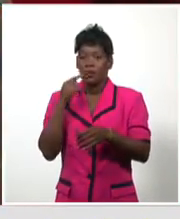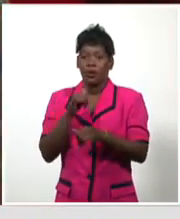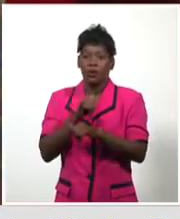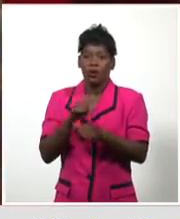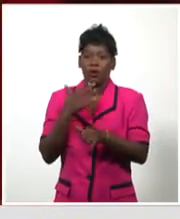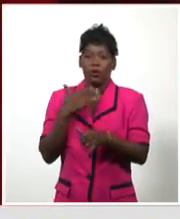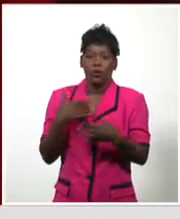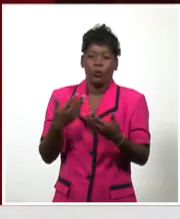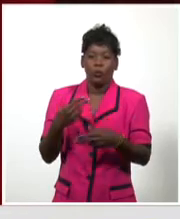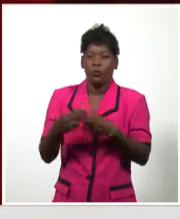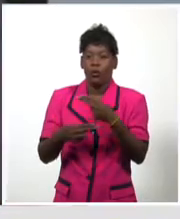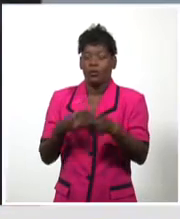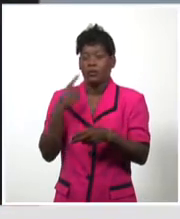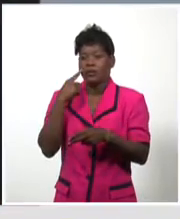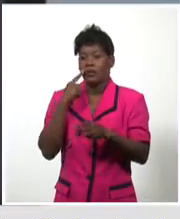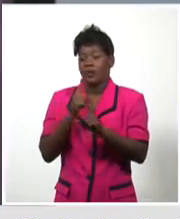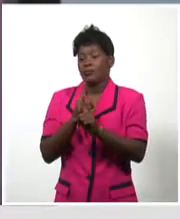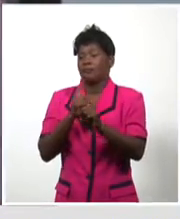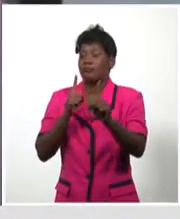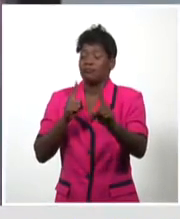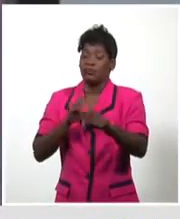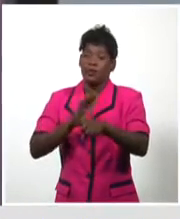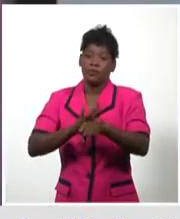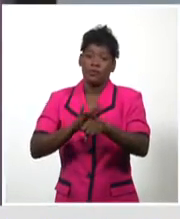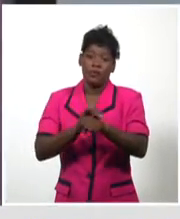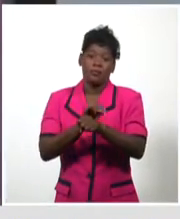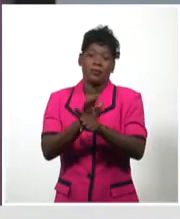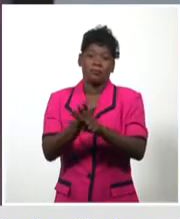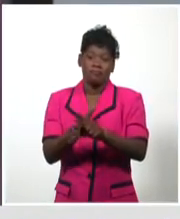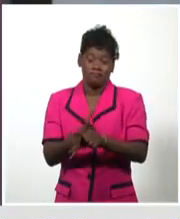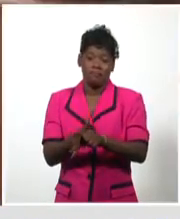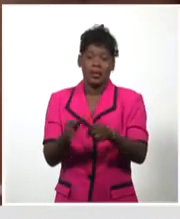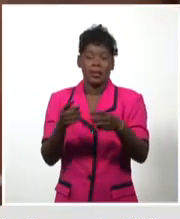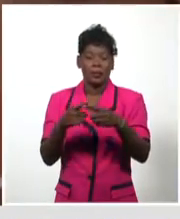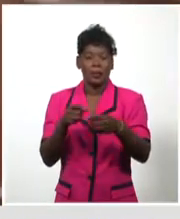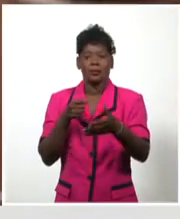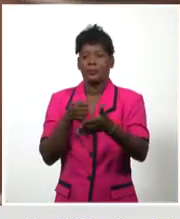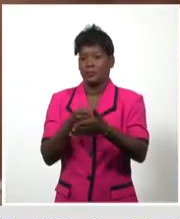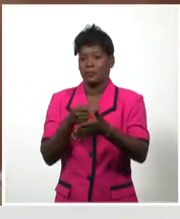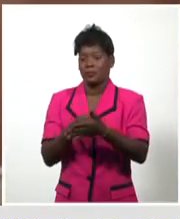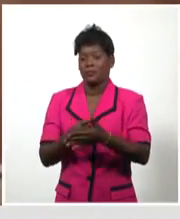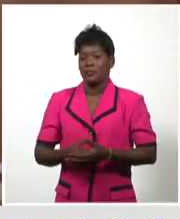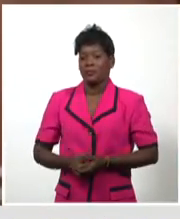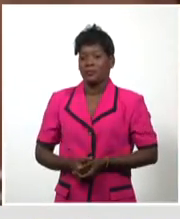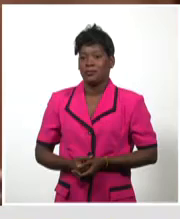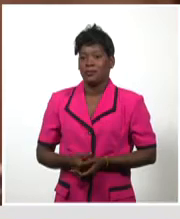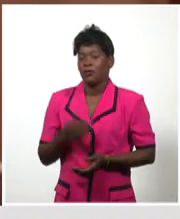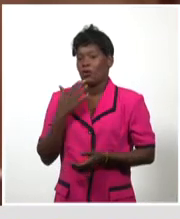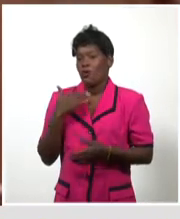de distanciamiento por pandemia o problemas de conectividad. ¿Cómo están ustedes?